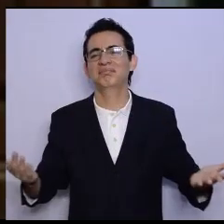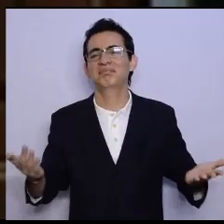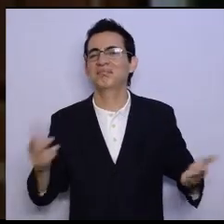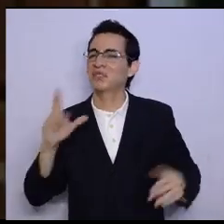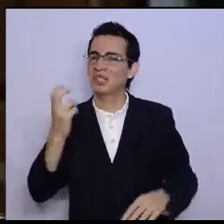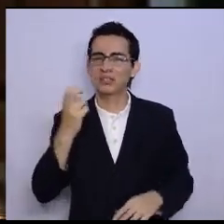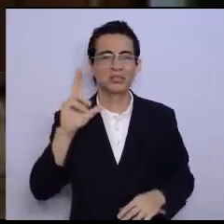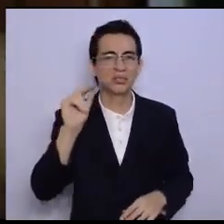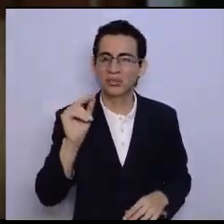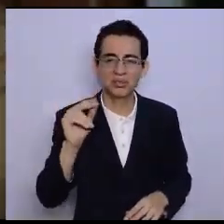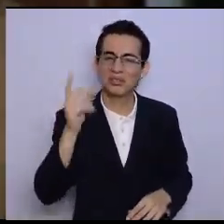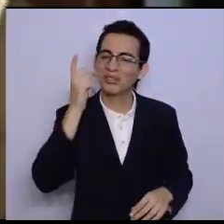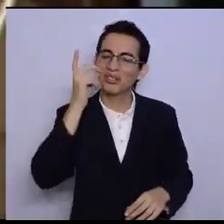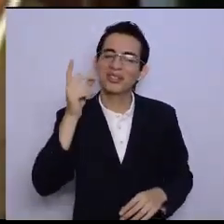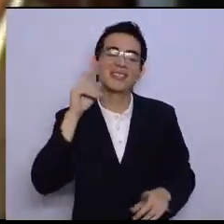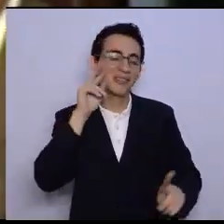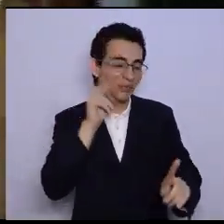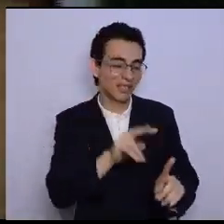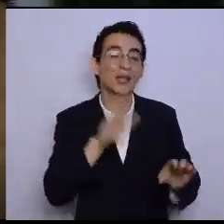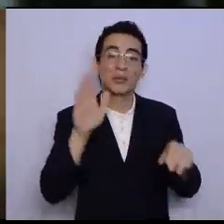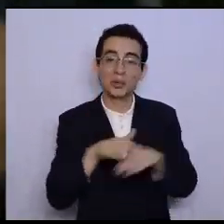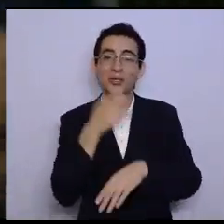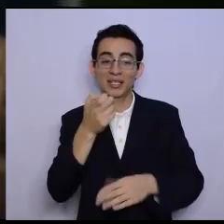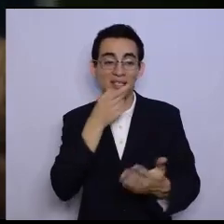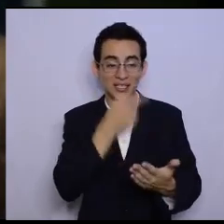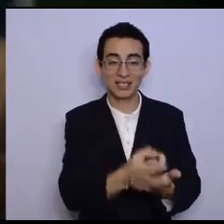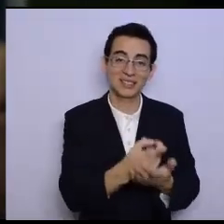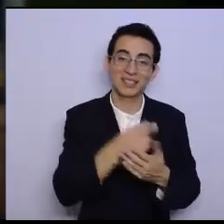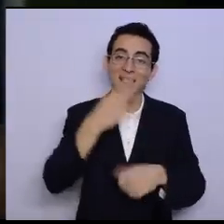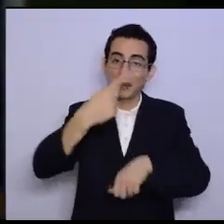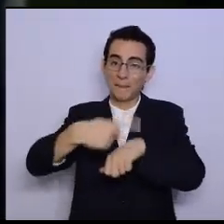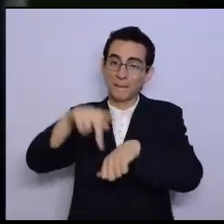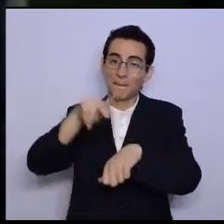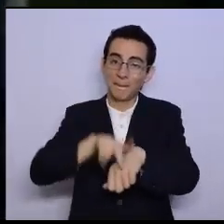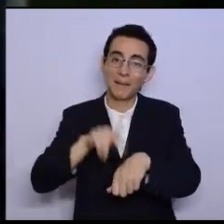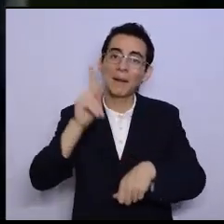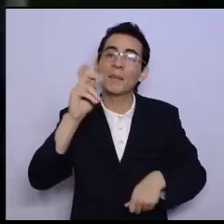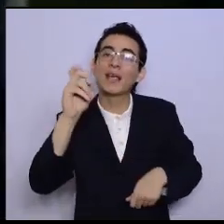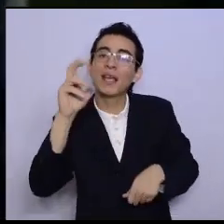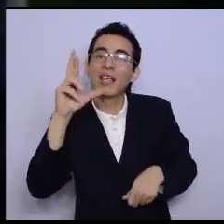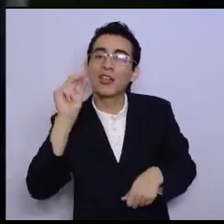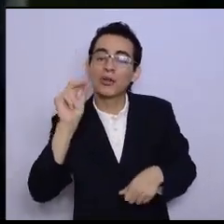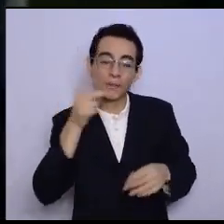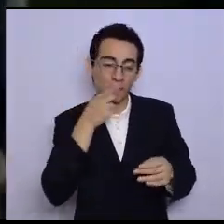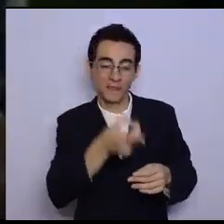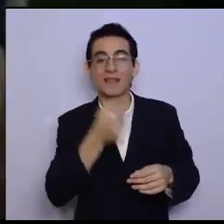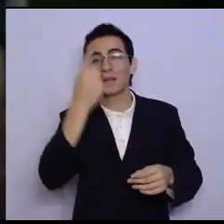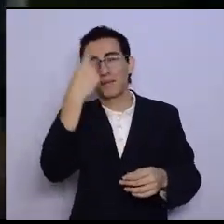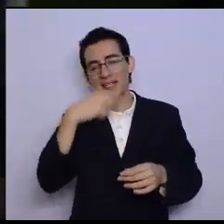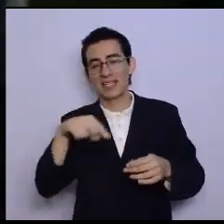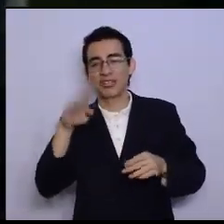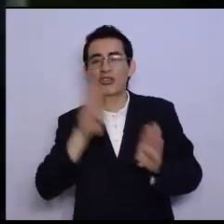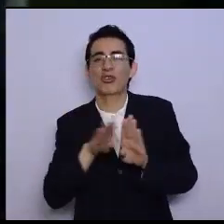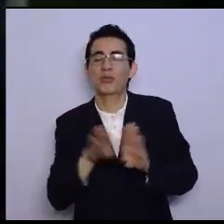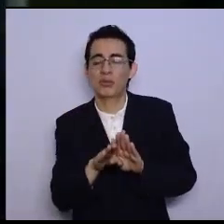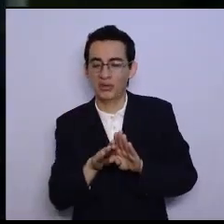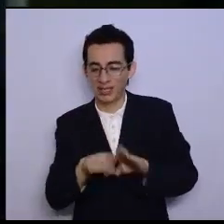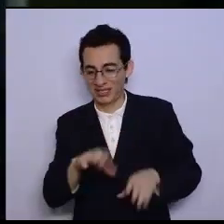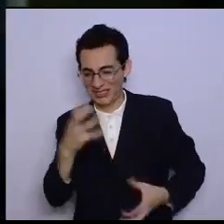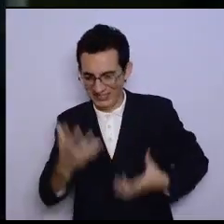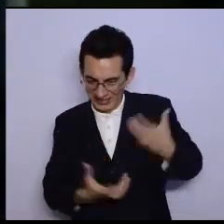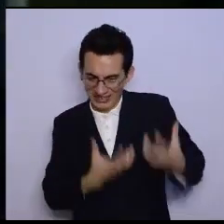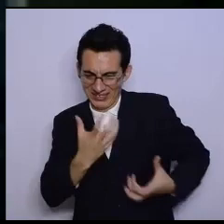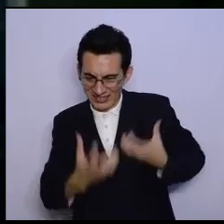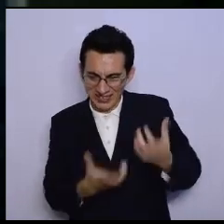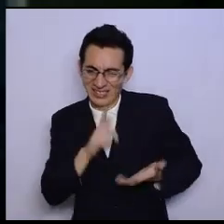Por eso es que dice aquí Pedro: para que sometida, pasada por el crisol purificador, vuestra fe, y luego hace